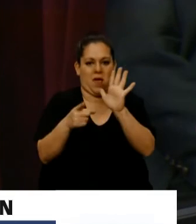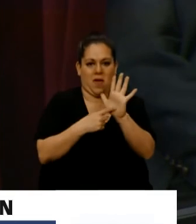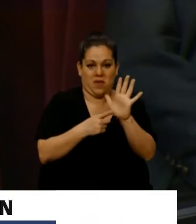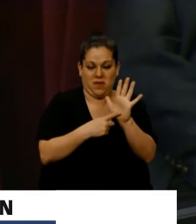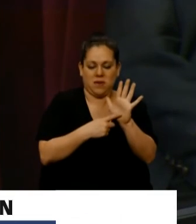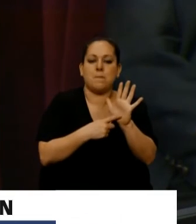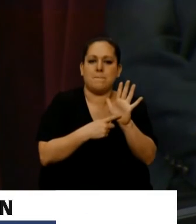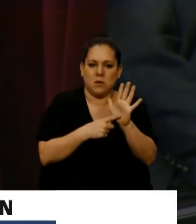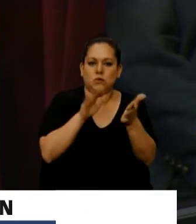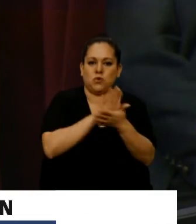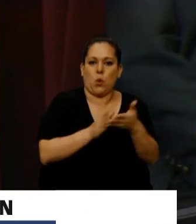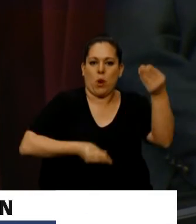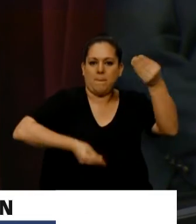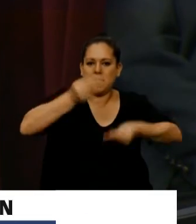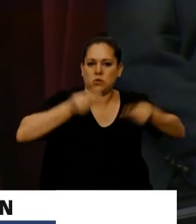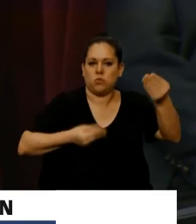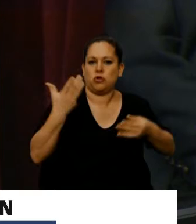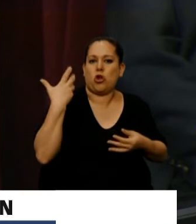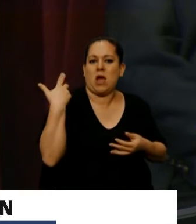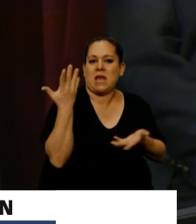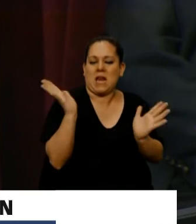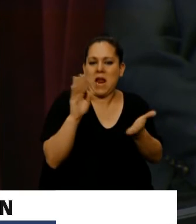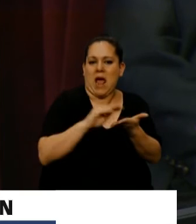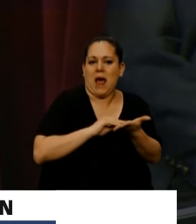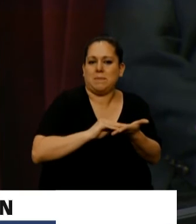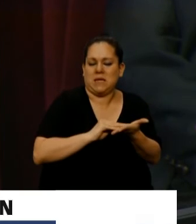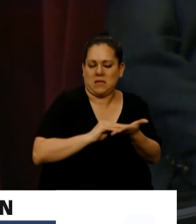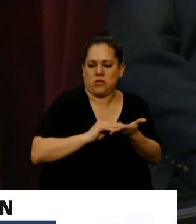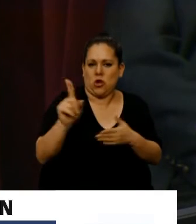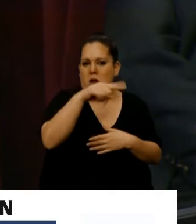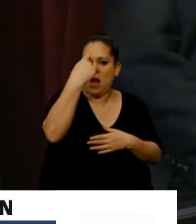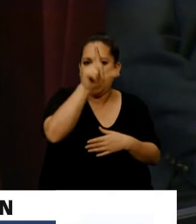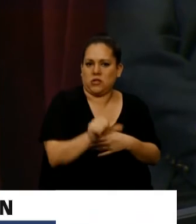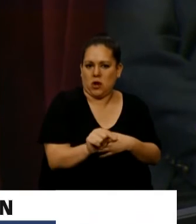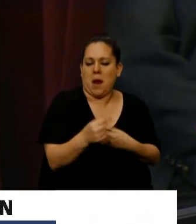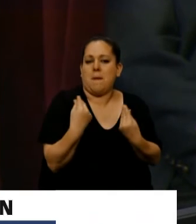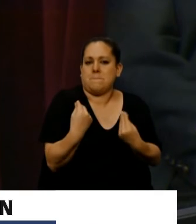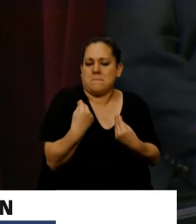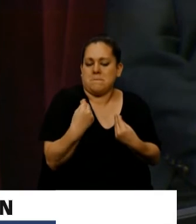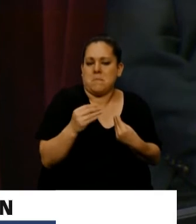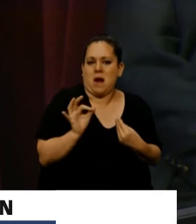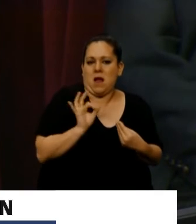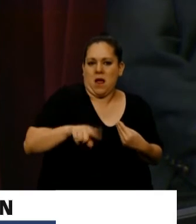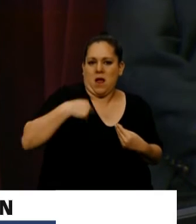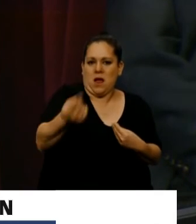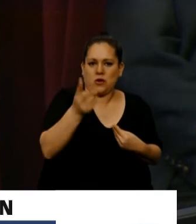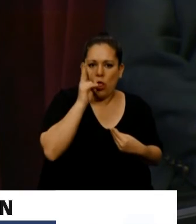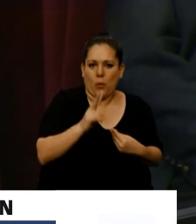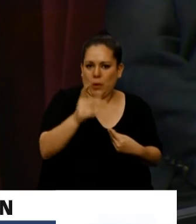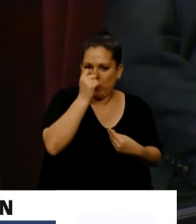ley sobre presupuesto general de la Administración Nacional para el ejercicio fiscal correspondiente al